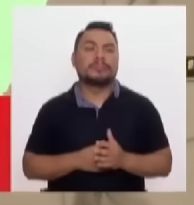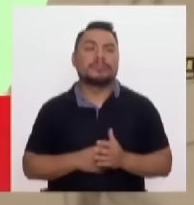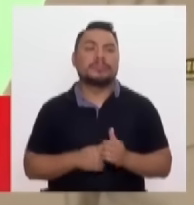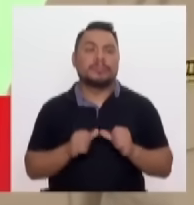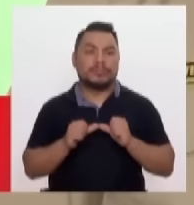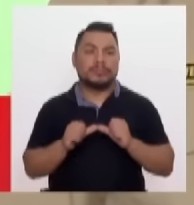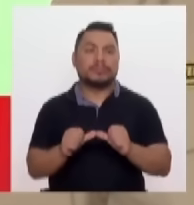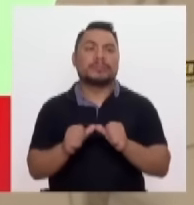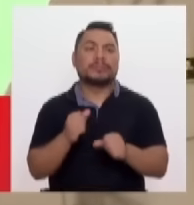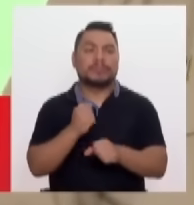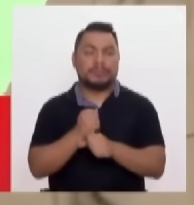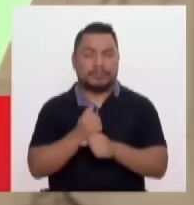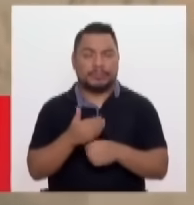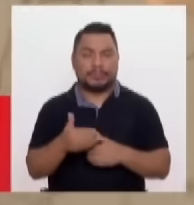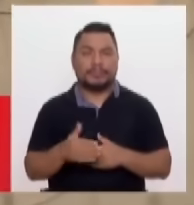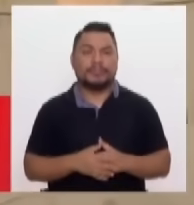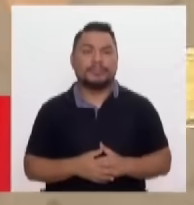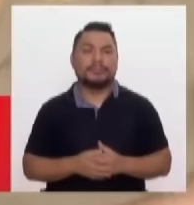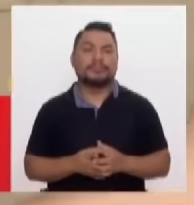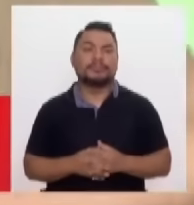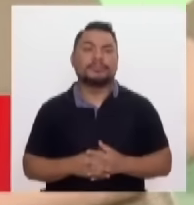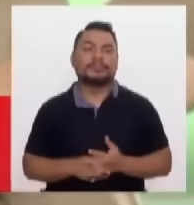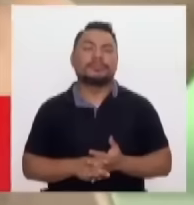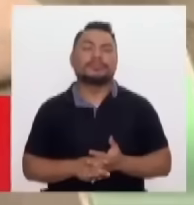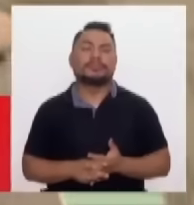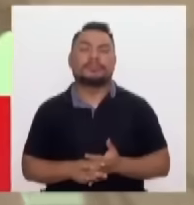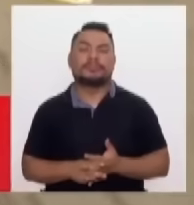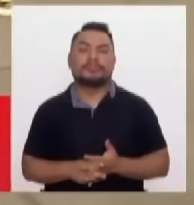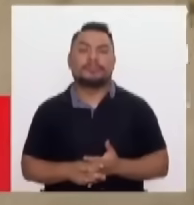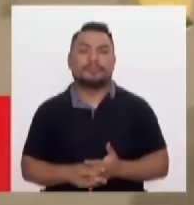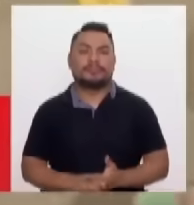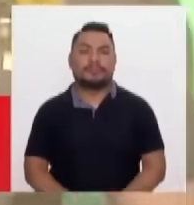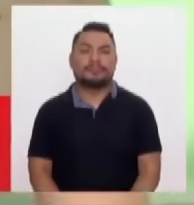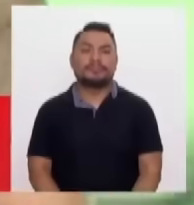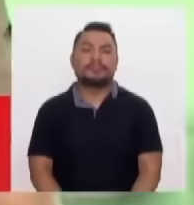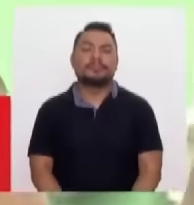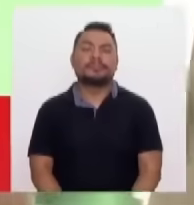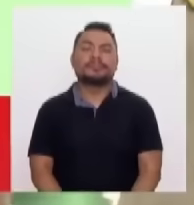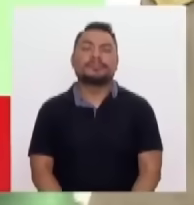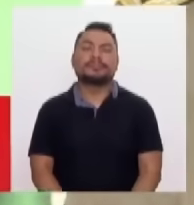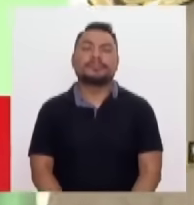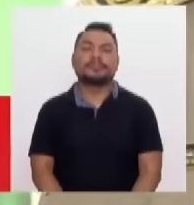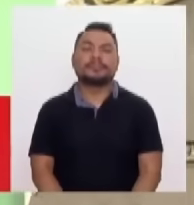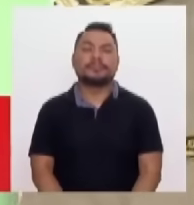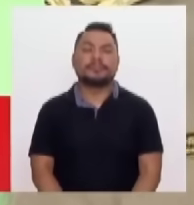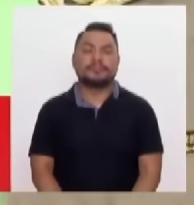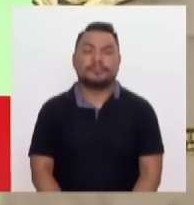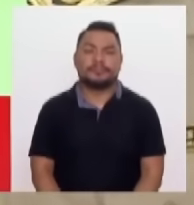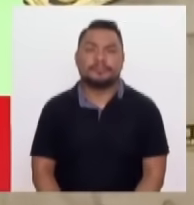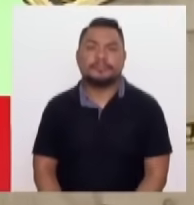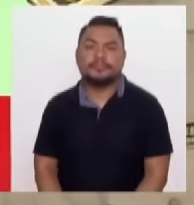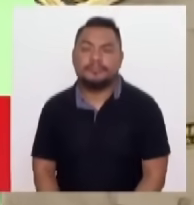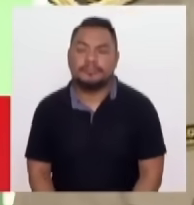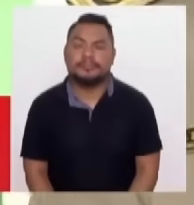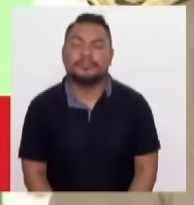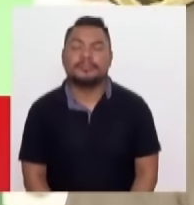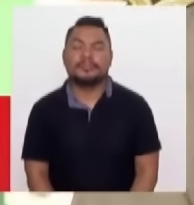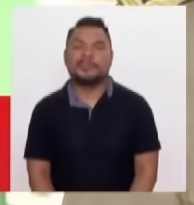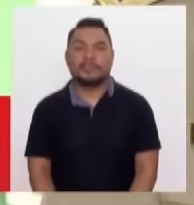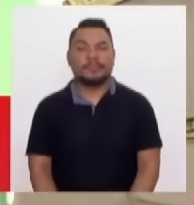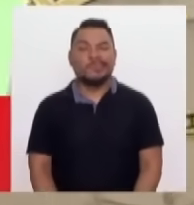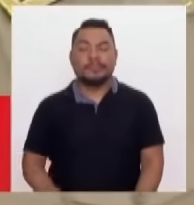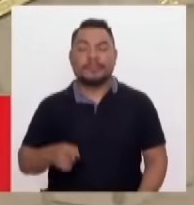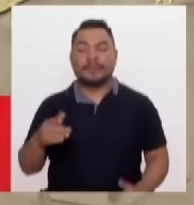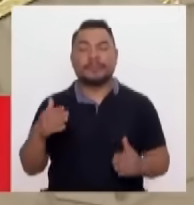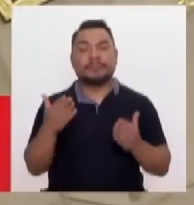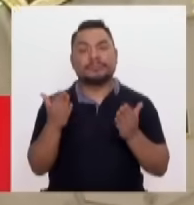continuamos en las investigaciones. Bien, es la sede de la DIRINCRI, en el que el alto mando de la policía está dando cuenta